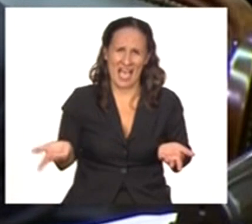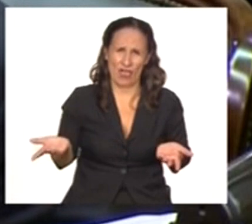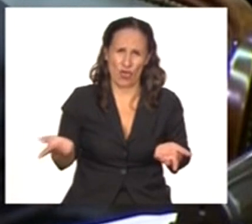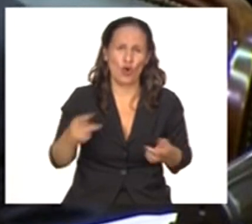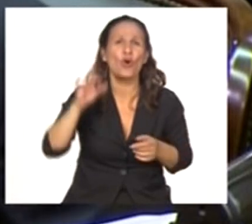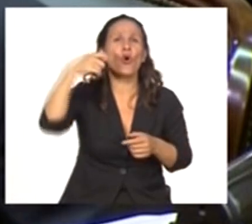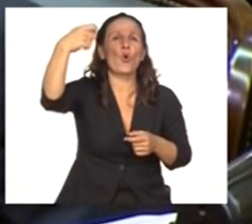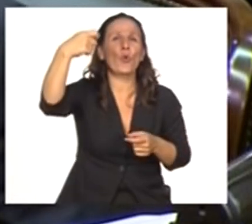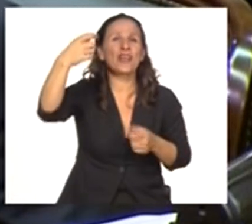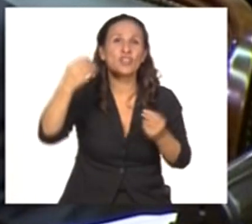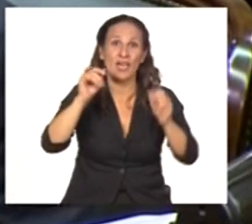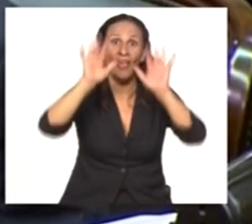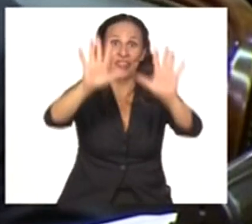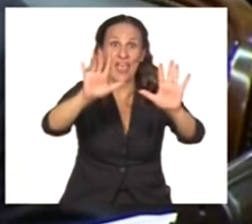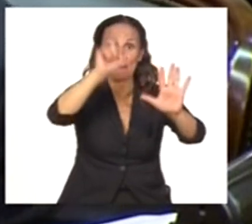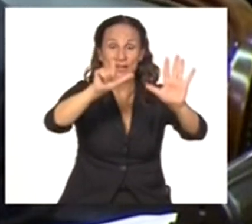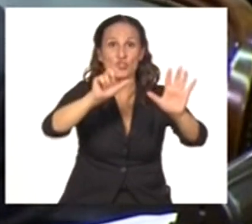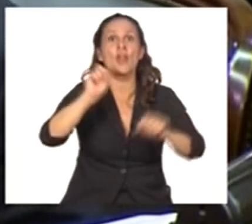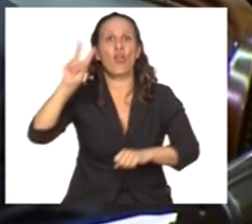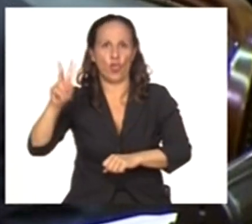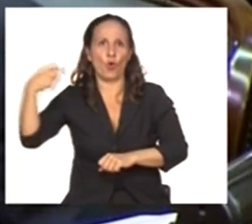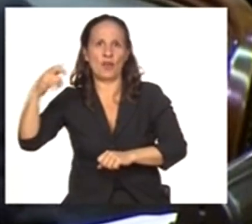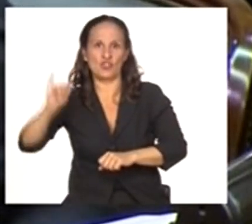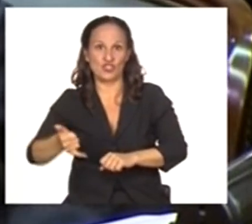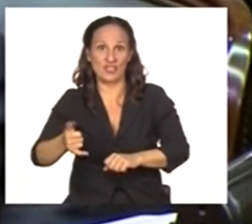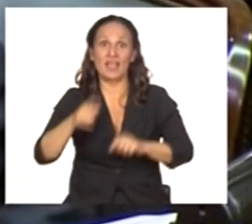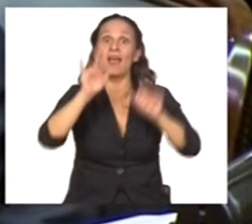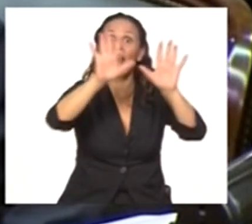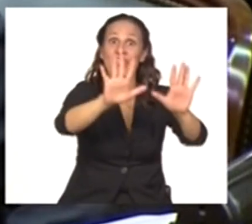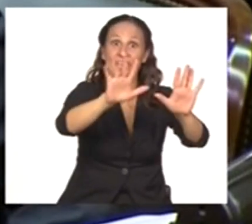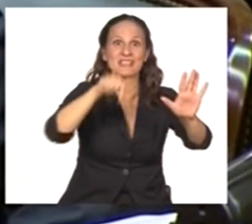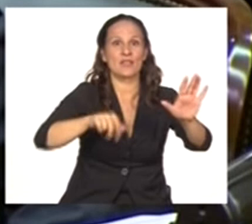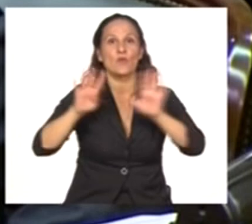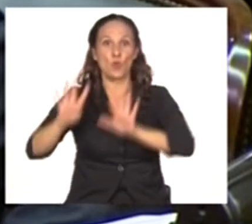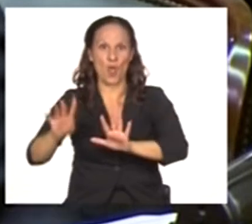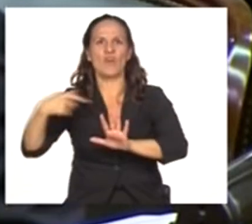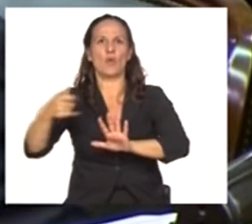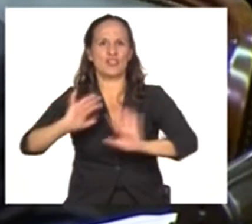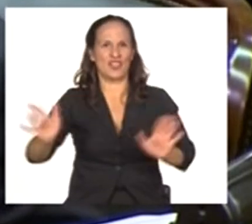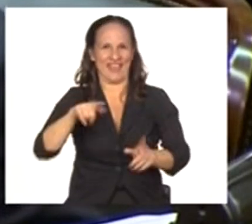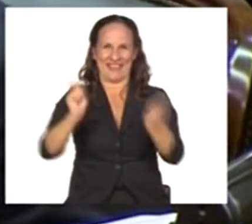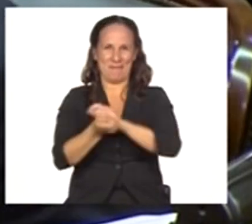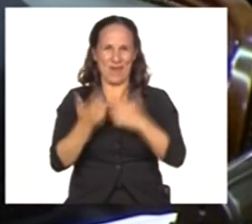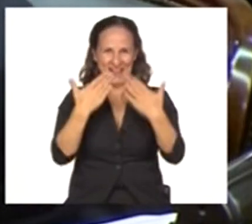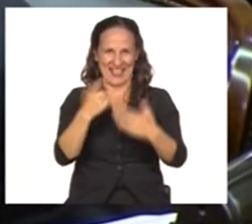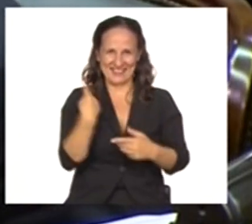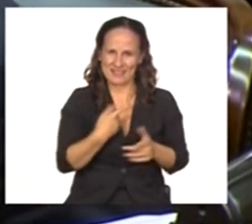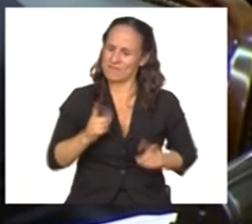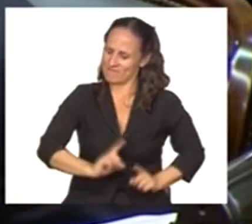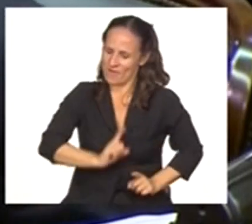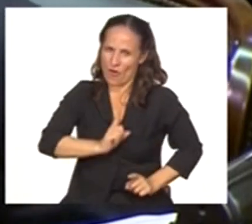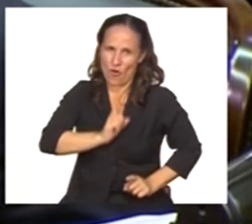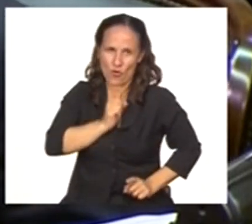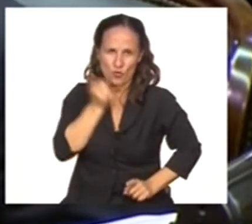se jubilaban 2 de cada 10 jubilados. Hoy se jubilan 9 o 10 de cada 10 jubilados. Estamos orgullosos de la